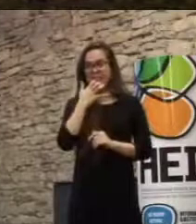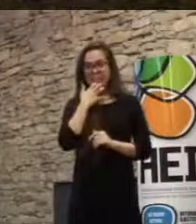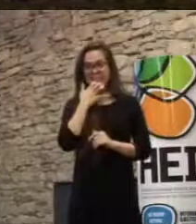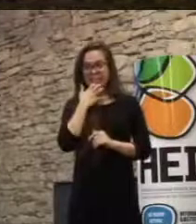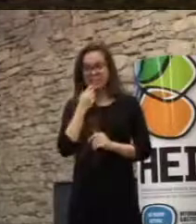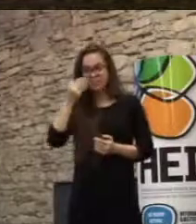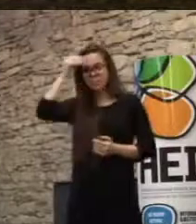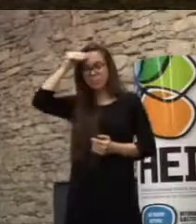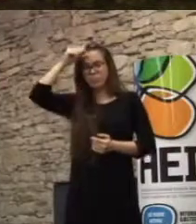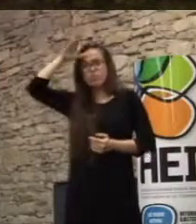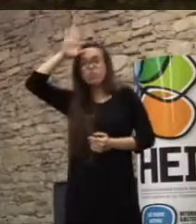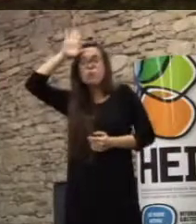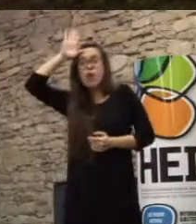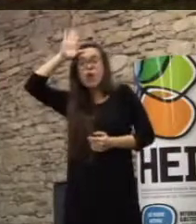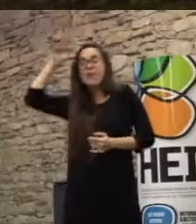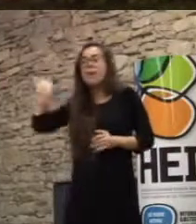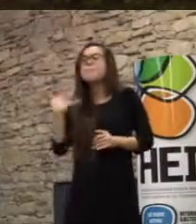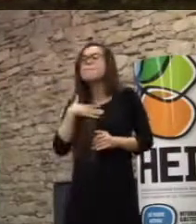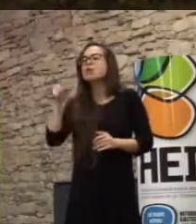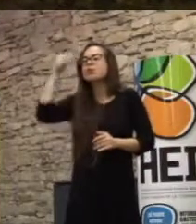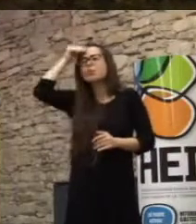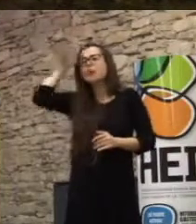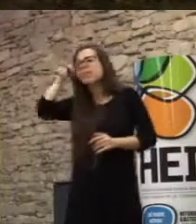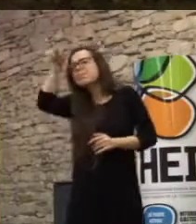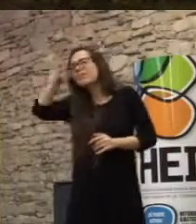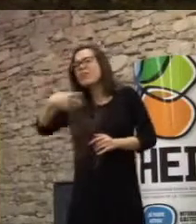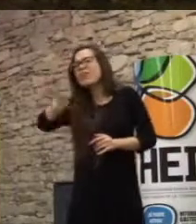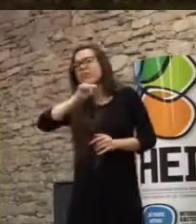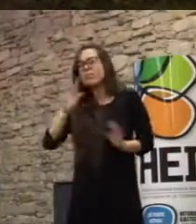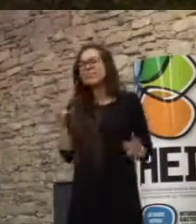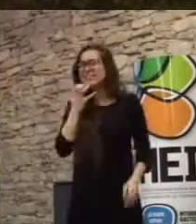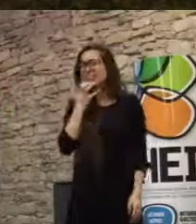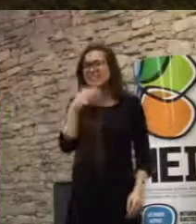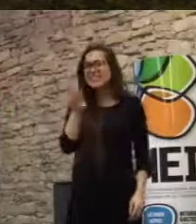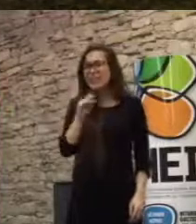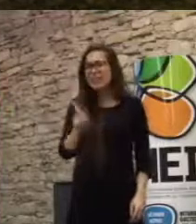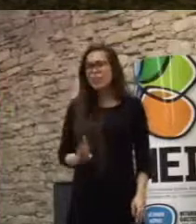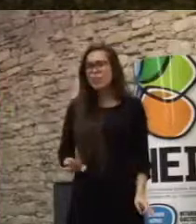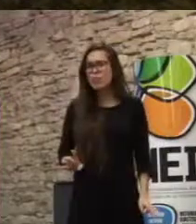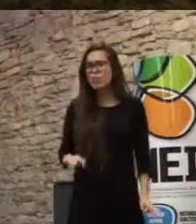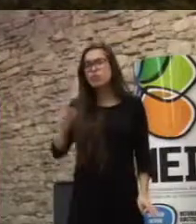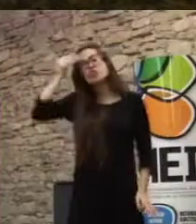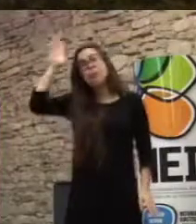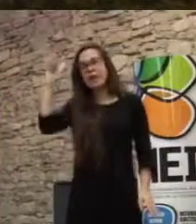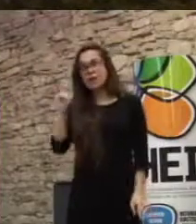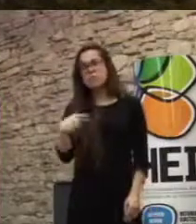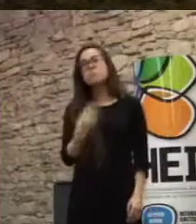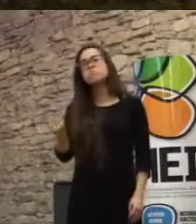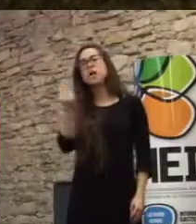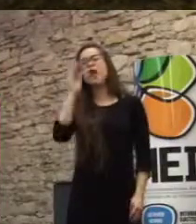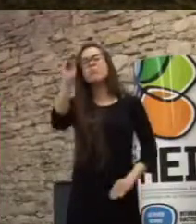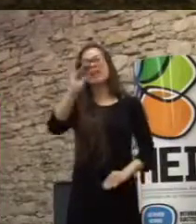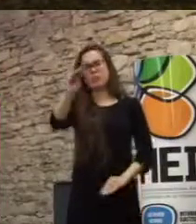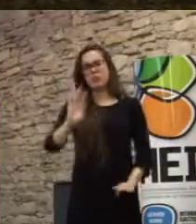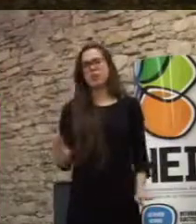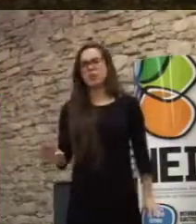personas porque estás suponiendo que han entendido en lugar de suponer únicamente pregunta aquí nos gusta la frase de aquí de no